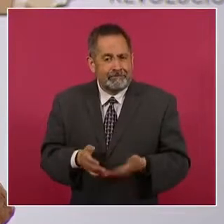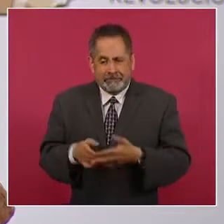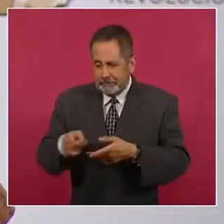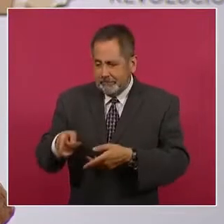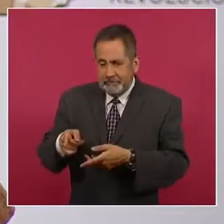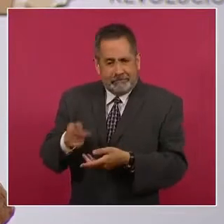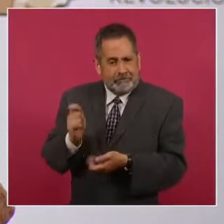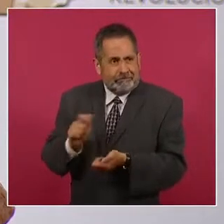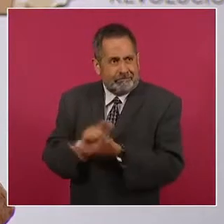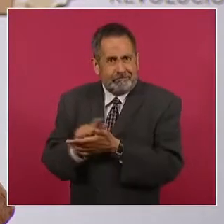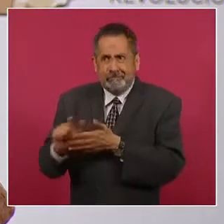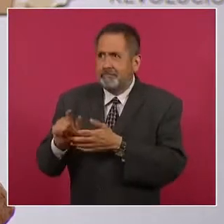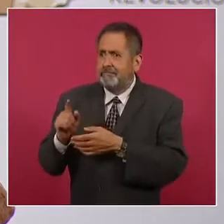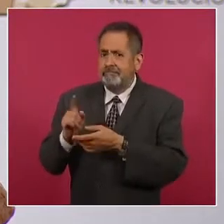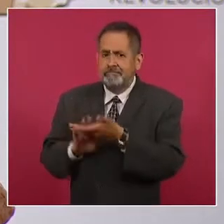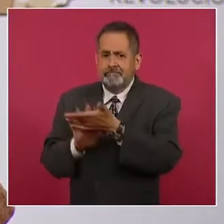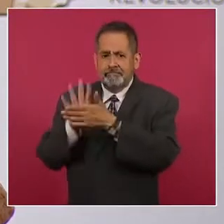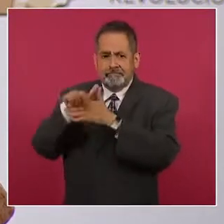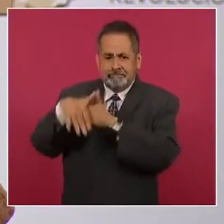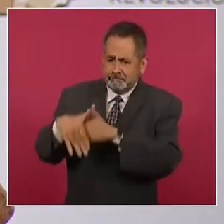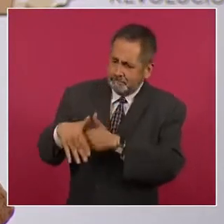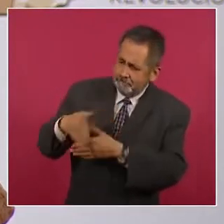limpia